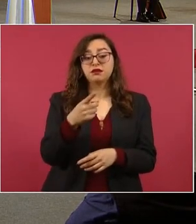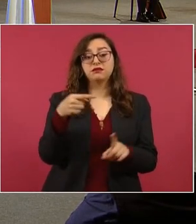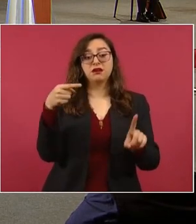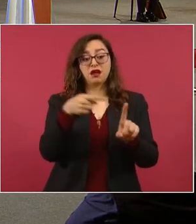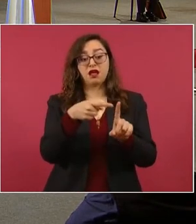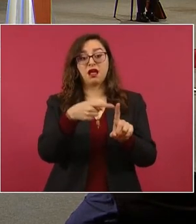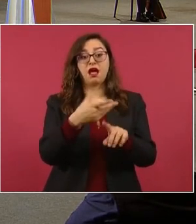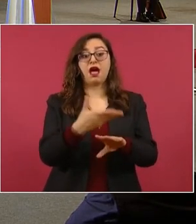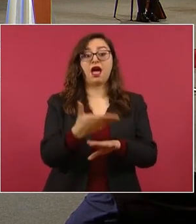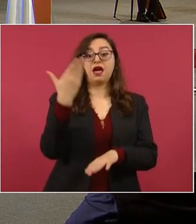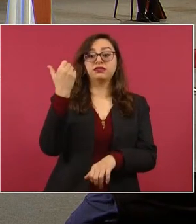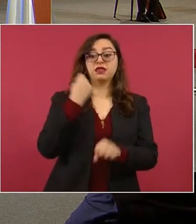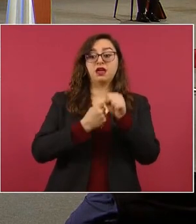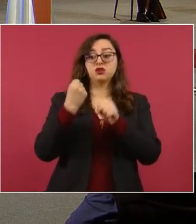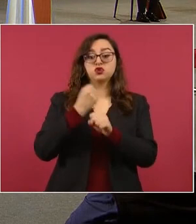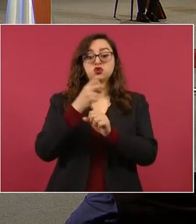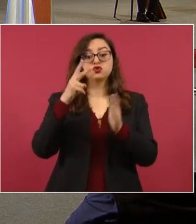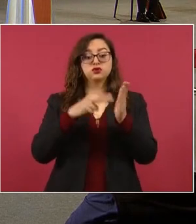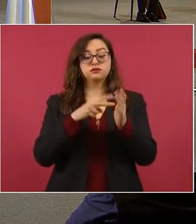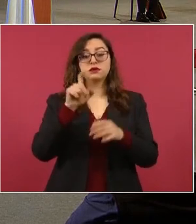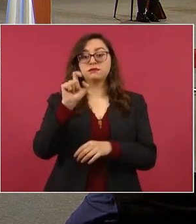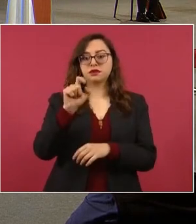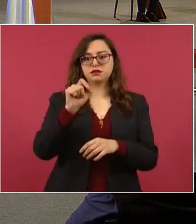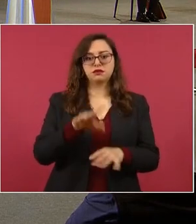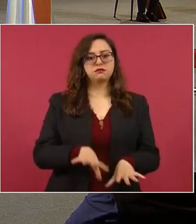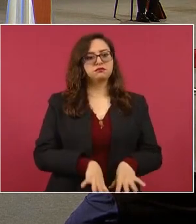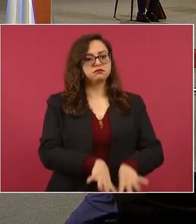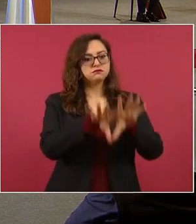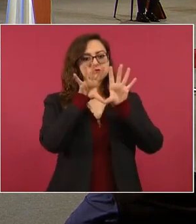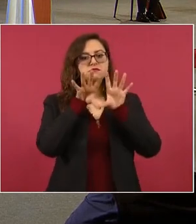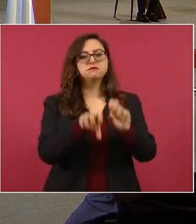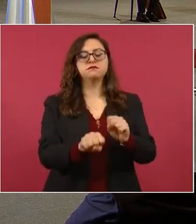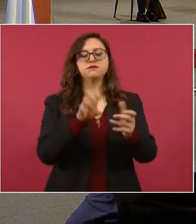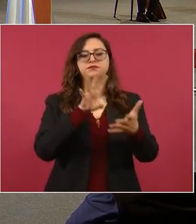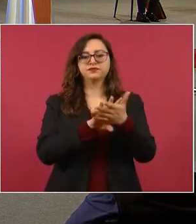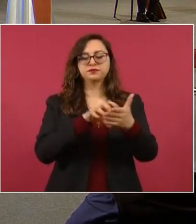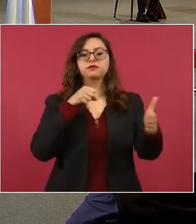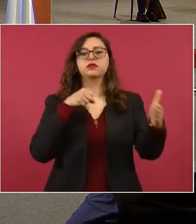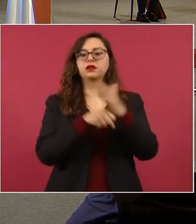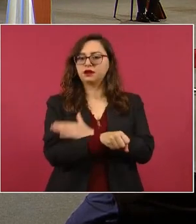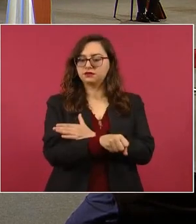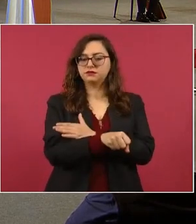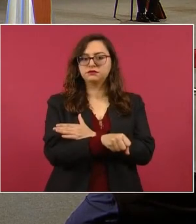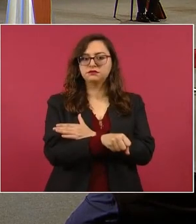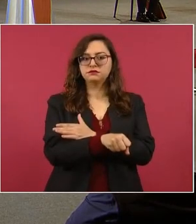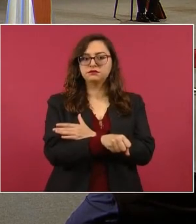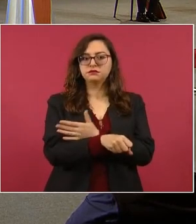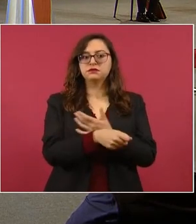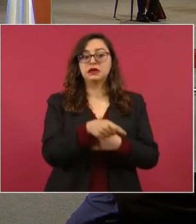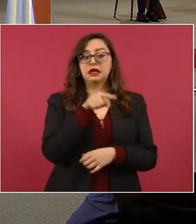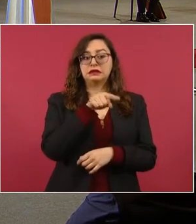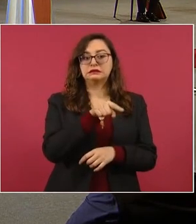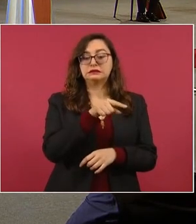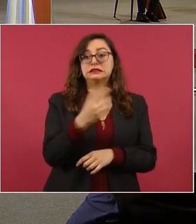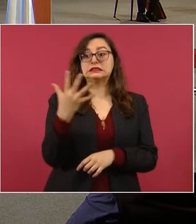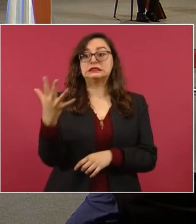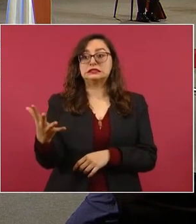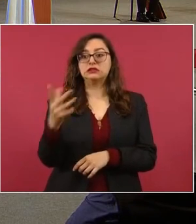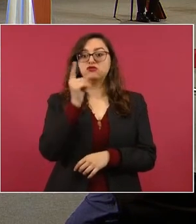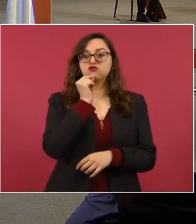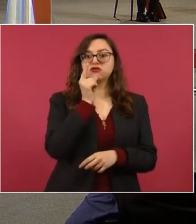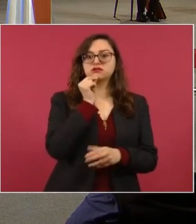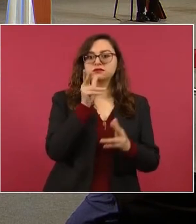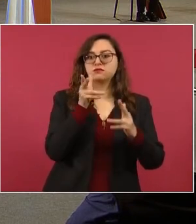penal en el 2020 por el delito de homicidio cometido contra cinco policías